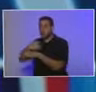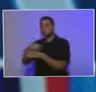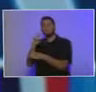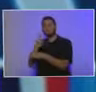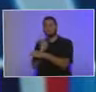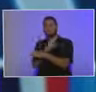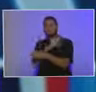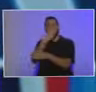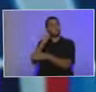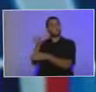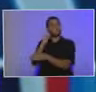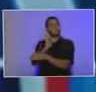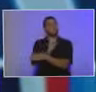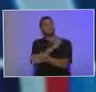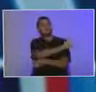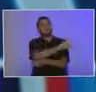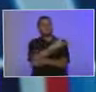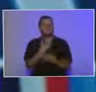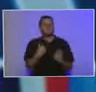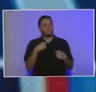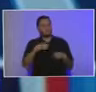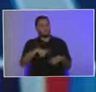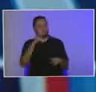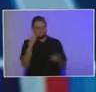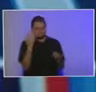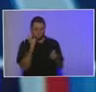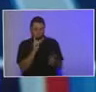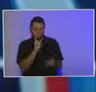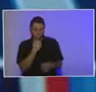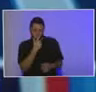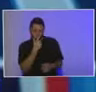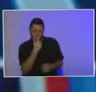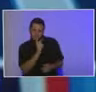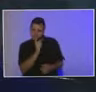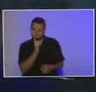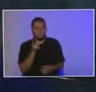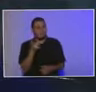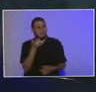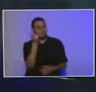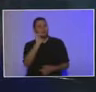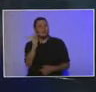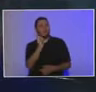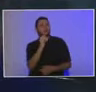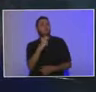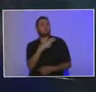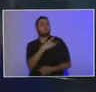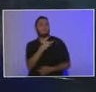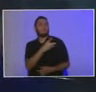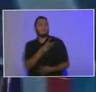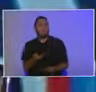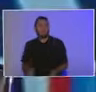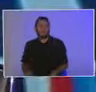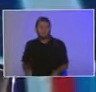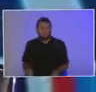actividad. Entonces, o sea, yo me pregunto, los hechos de verdad parecen material para una novela, es lo que puedo pensar, pero les digo a